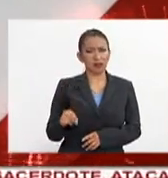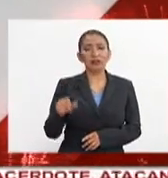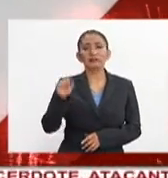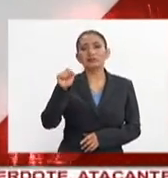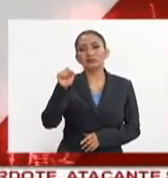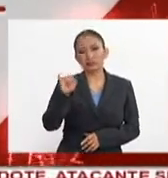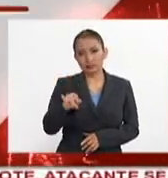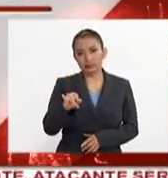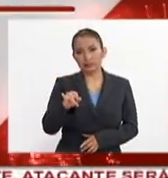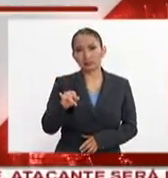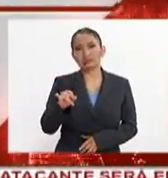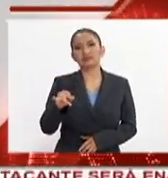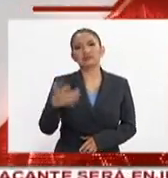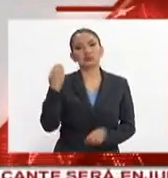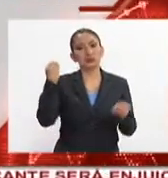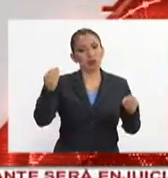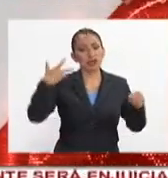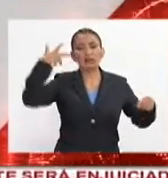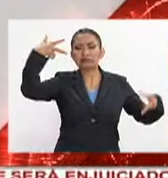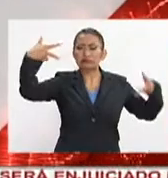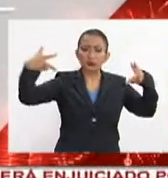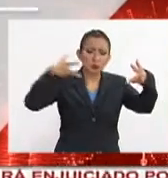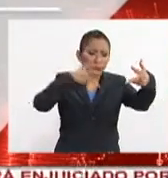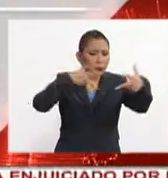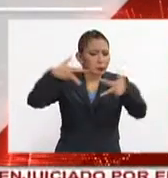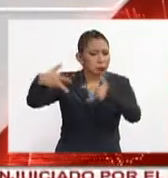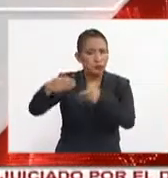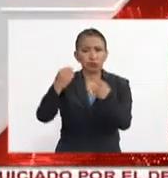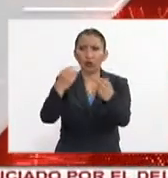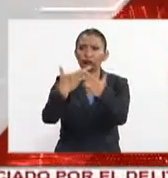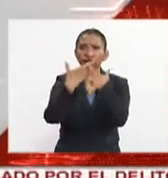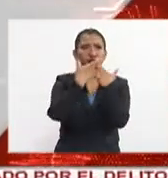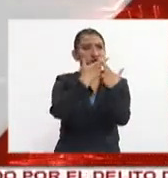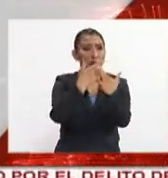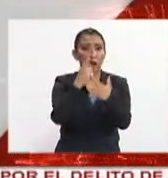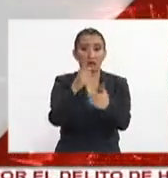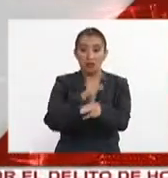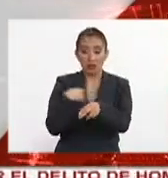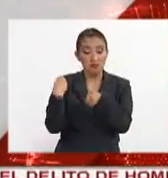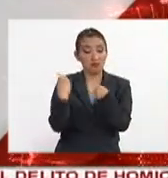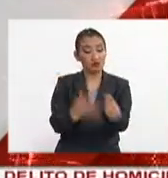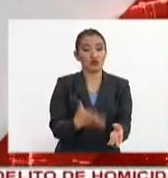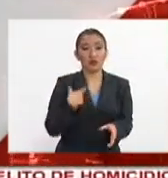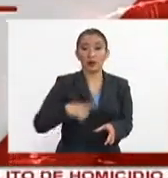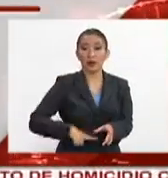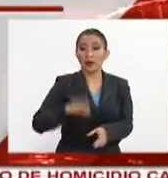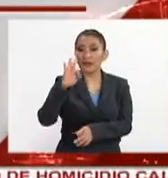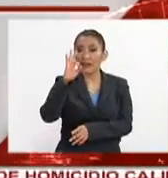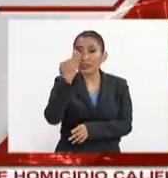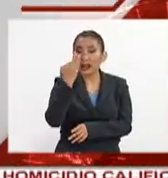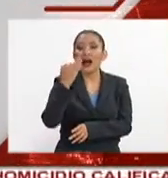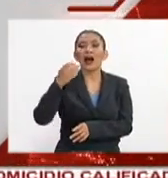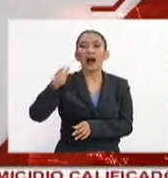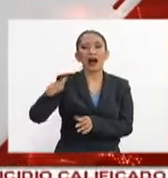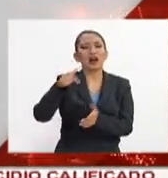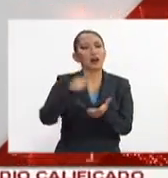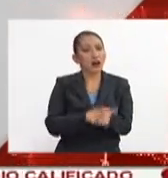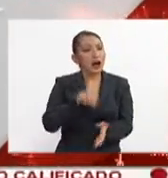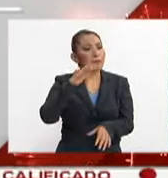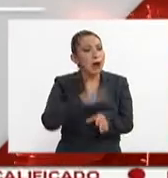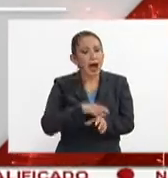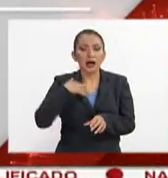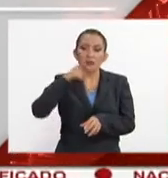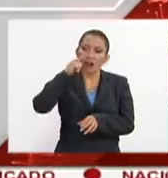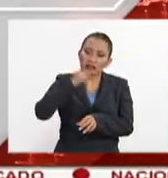Sí, muchas cámaras. Eso lo ha privilegiado el gobierno federal. En lugar de andar con más y